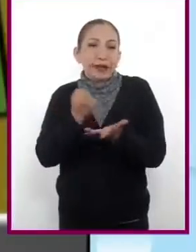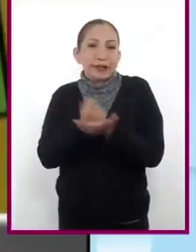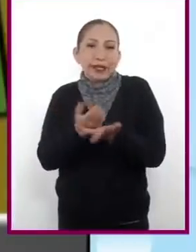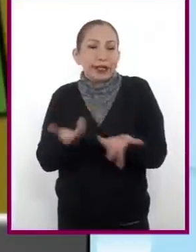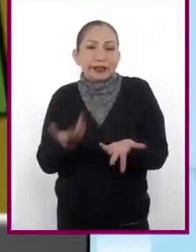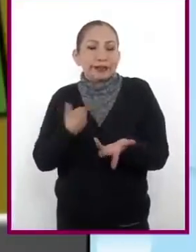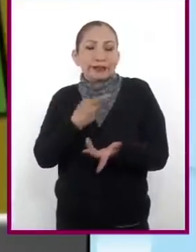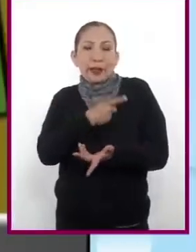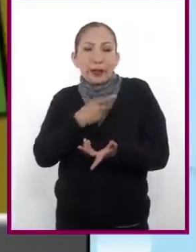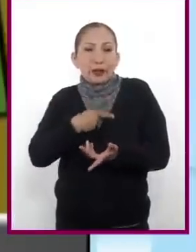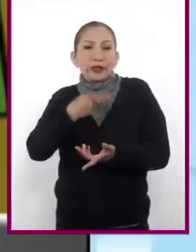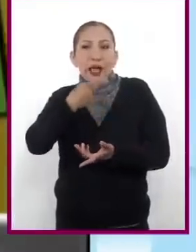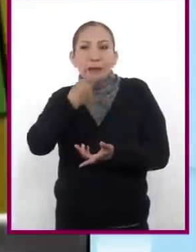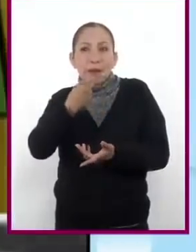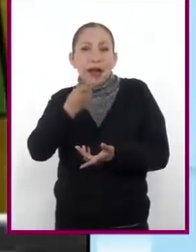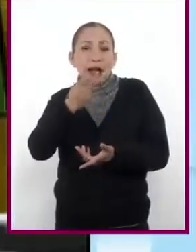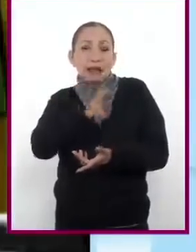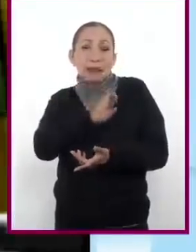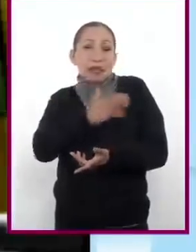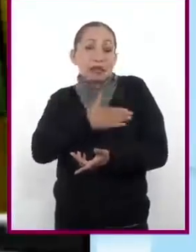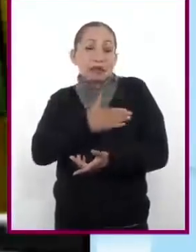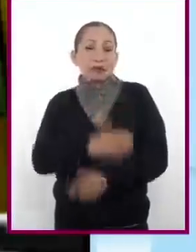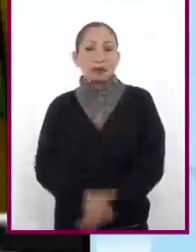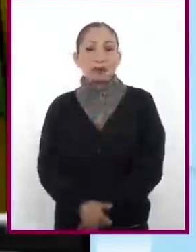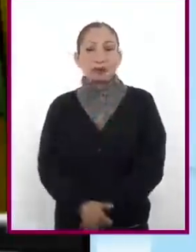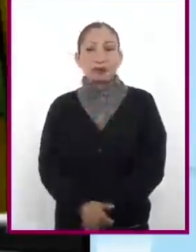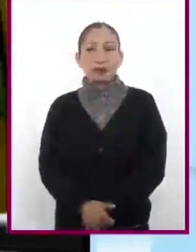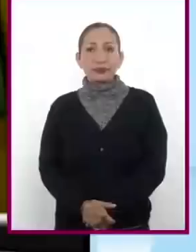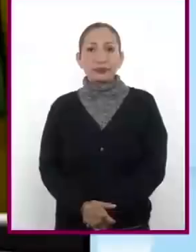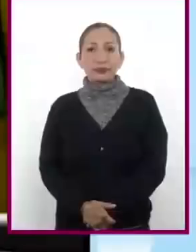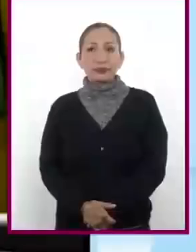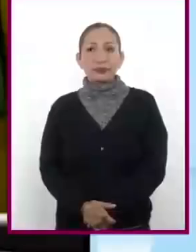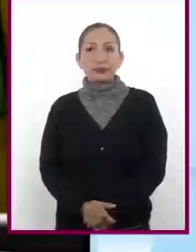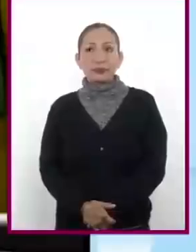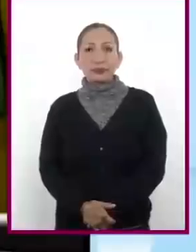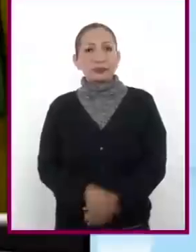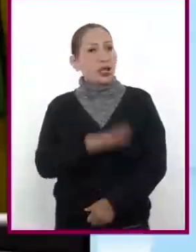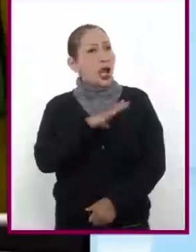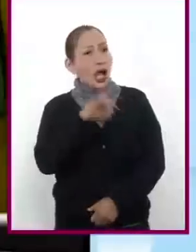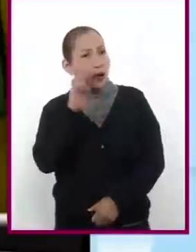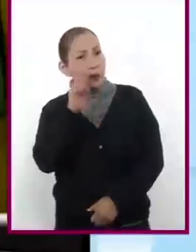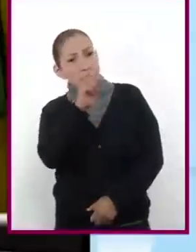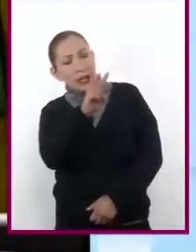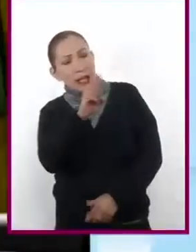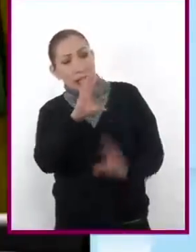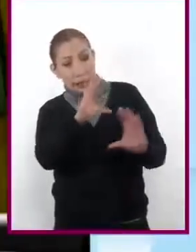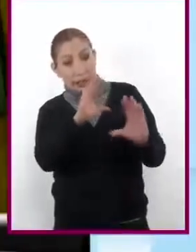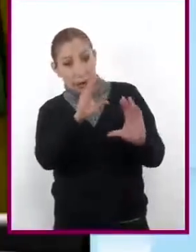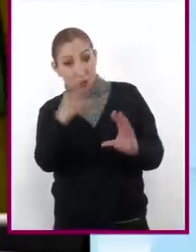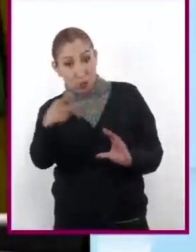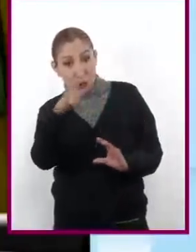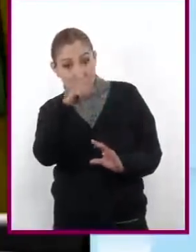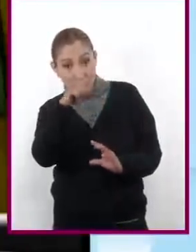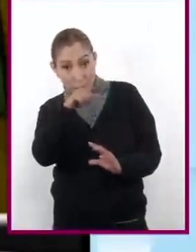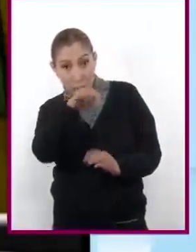fuerzamente tenemos que hablar en español. ¿Ha enseñado a alguna persona a hablar en su lengua?